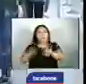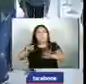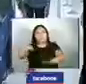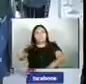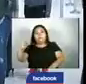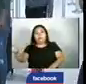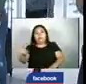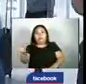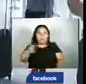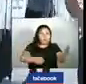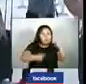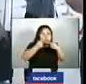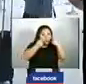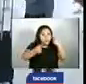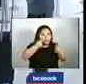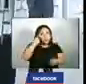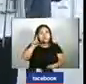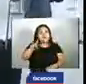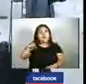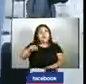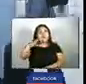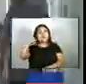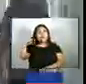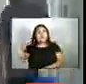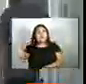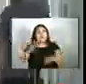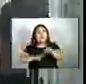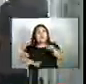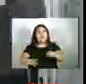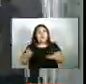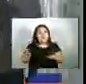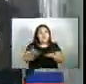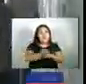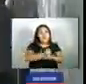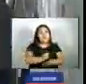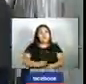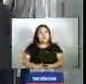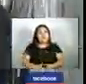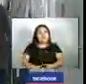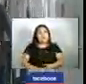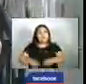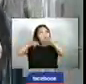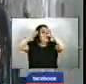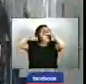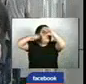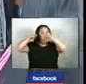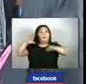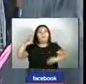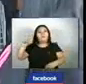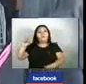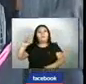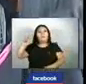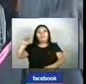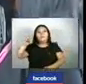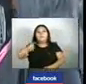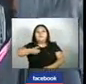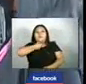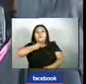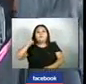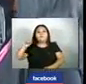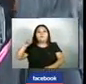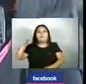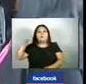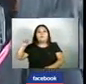visitantes y 1.500 millones de dólares en ingreso de divisas. Con imágenes de Carlos Klee, Jennifer Flores,